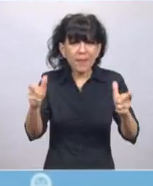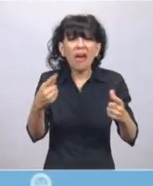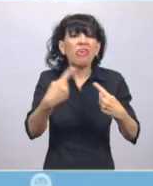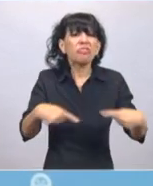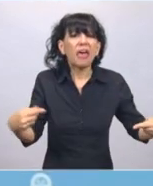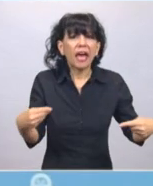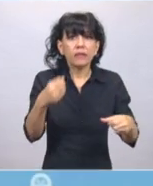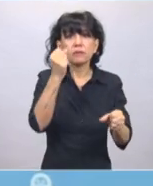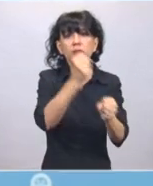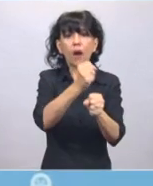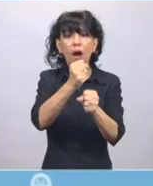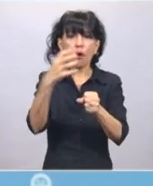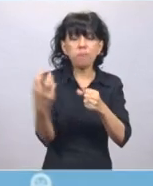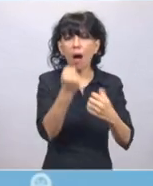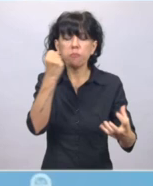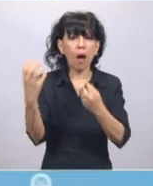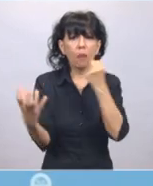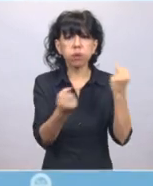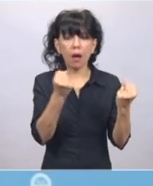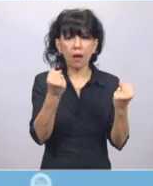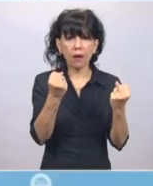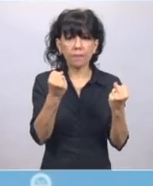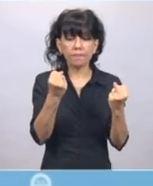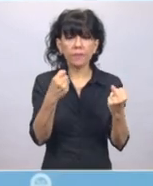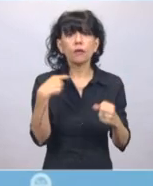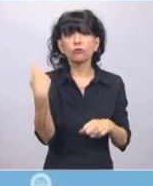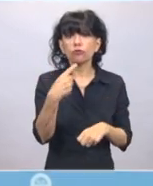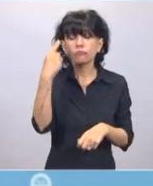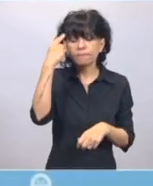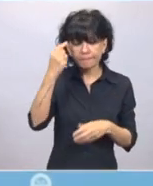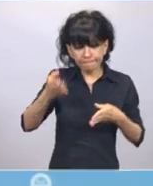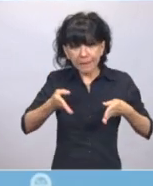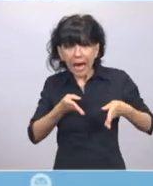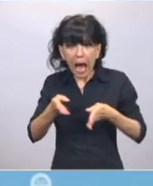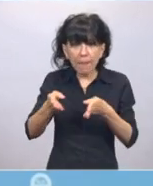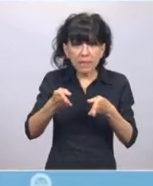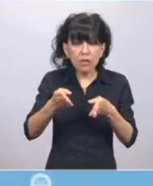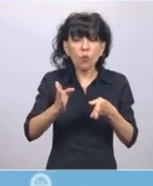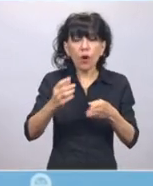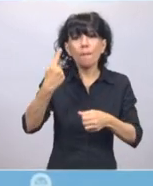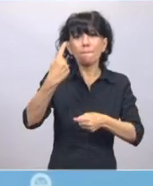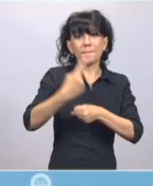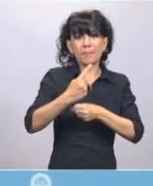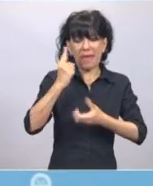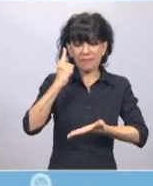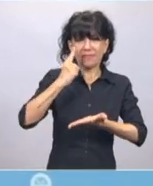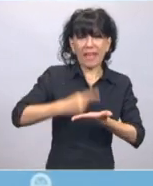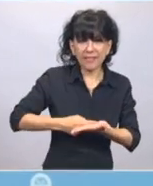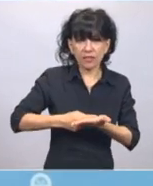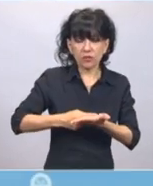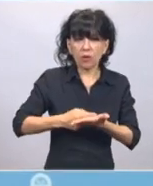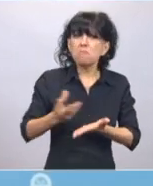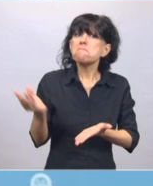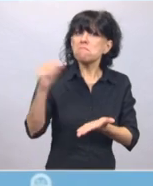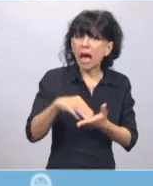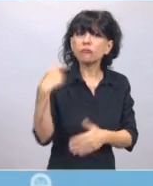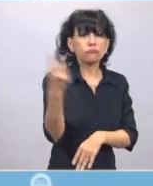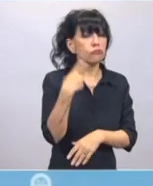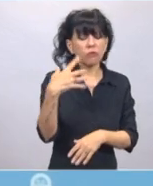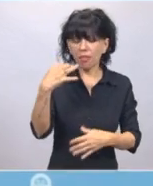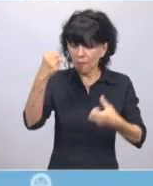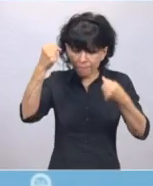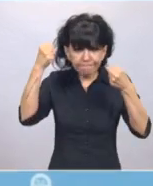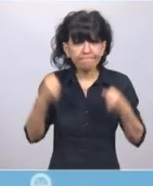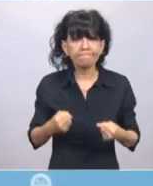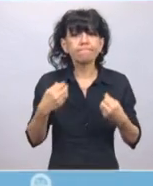trabajo y sentimos que este es un primer paso en un proceso en el que además debemos consolidar ese